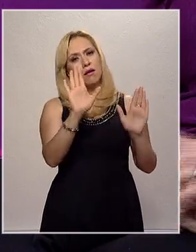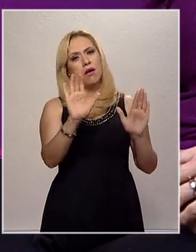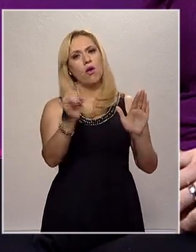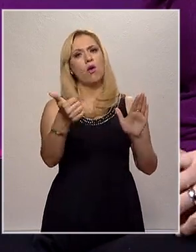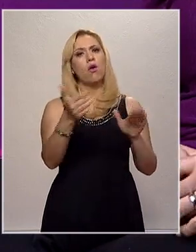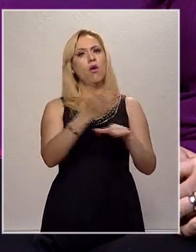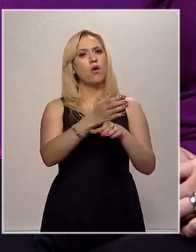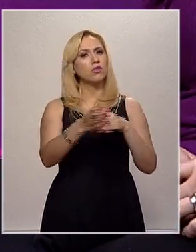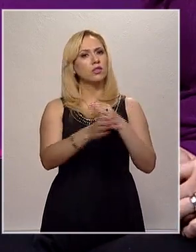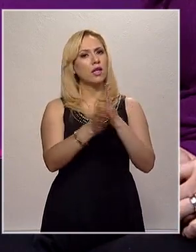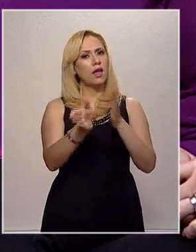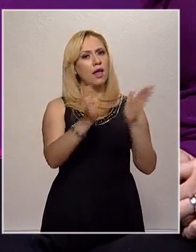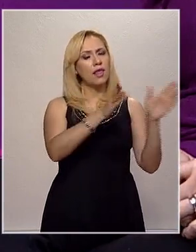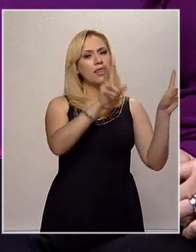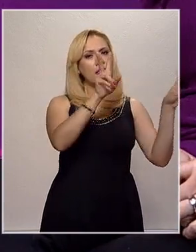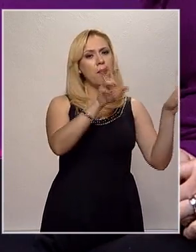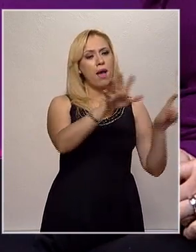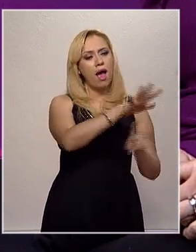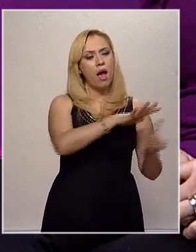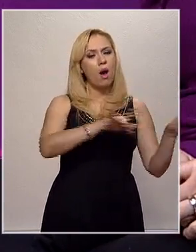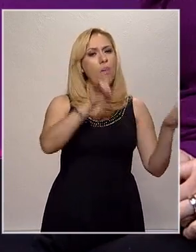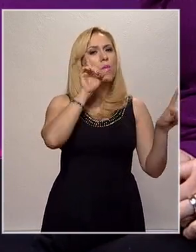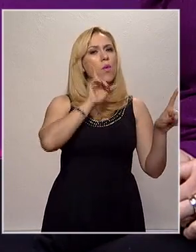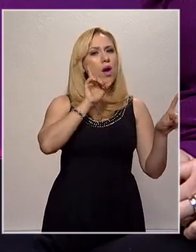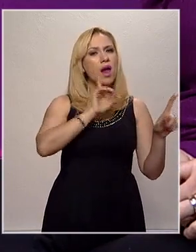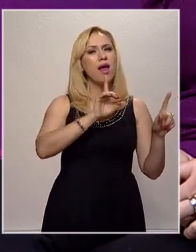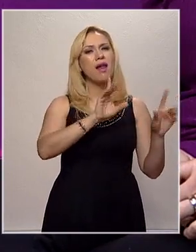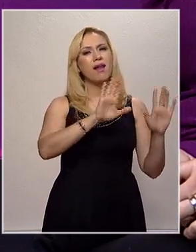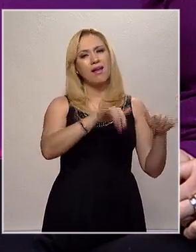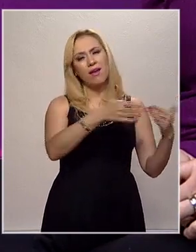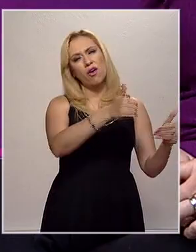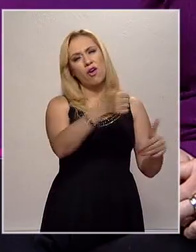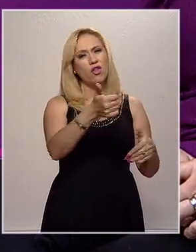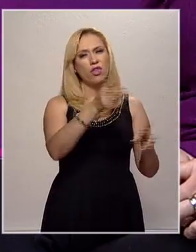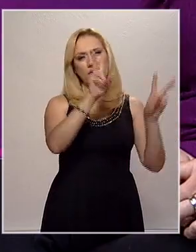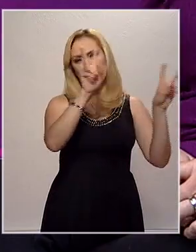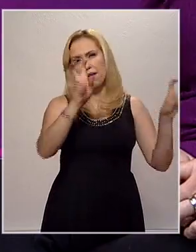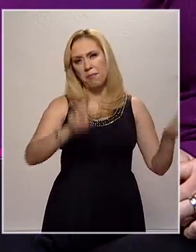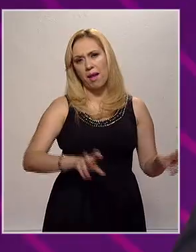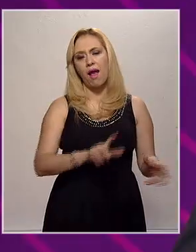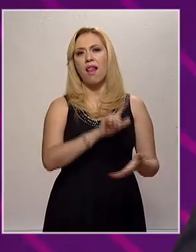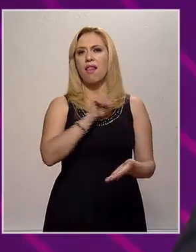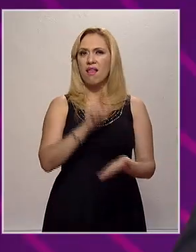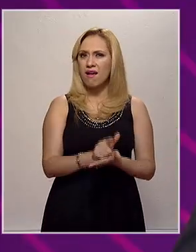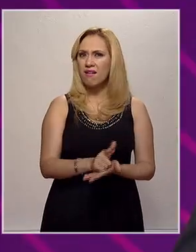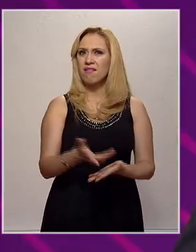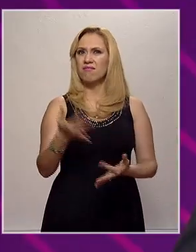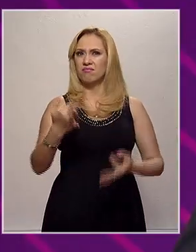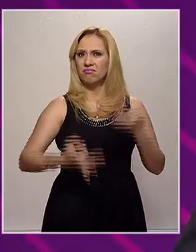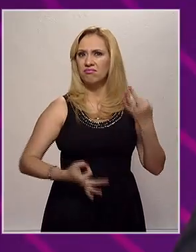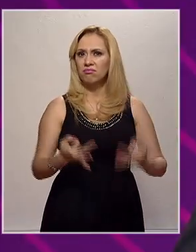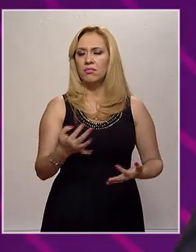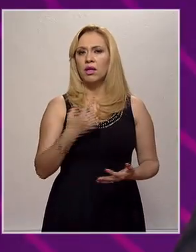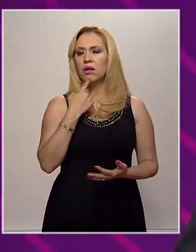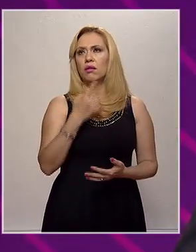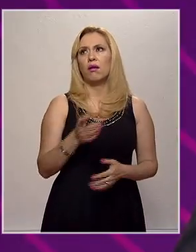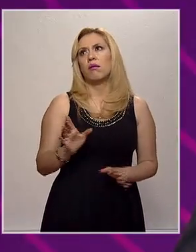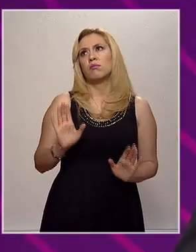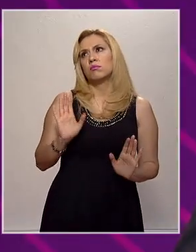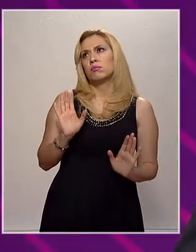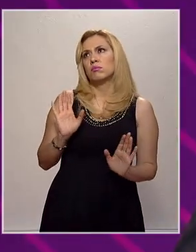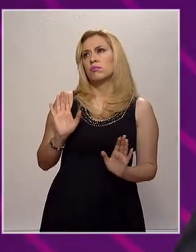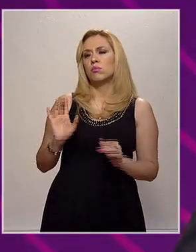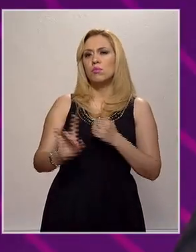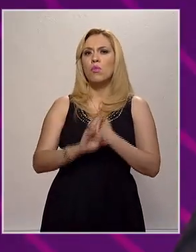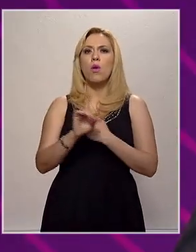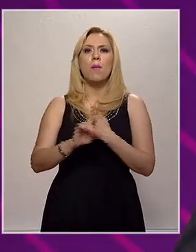médico, propia del movimiento de mujeres o del ámbito de la justicia, y que dice, no es un problema de calidad nada